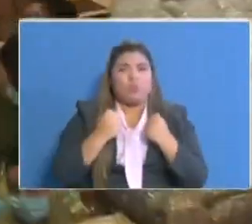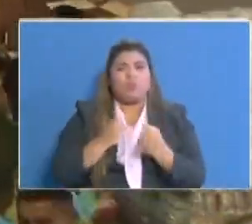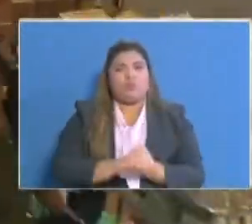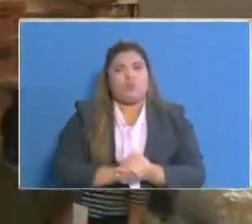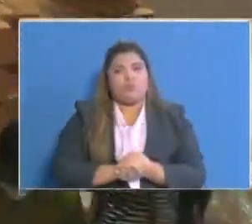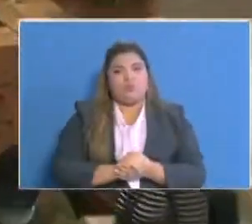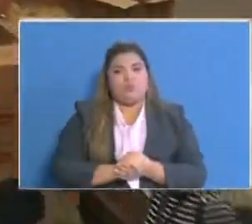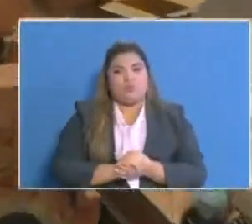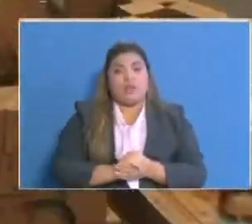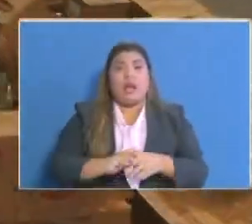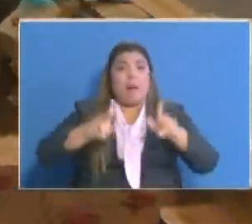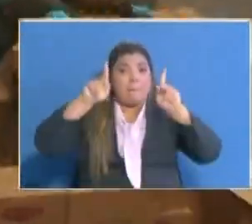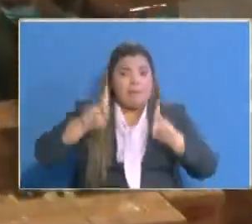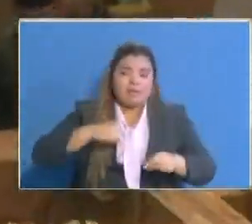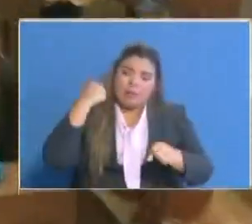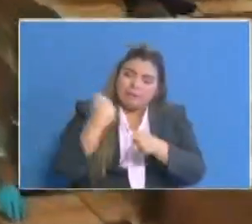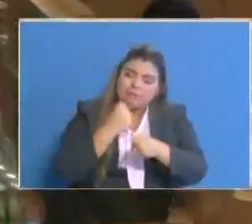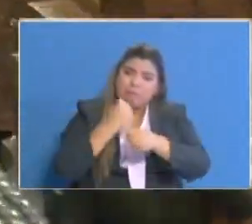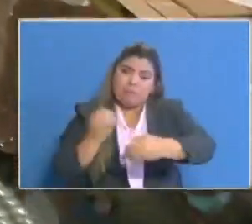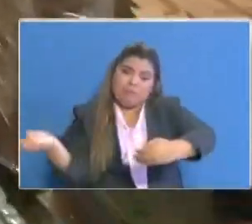A los que arman bolsas de comida,